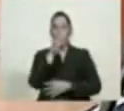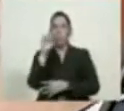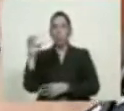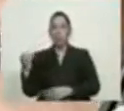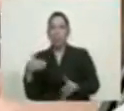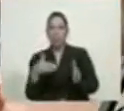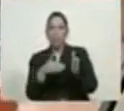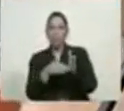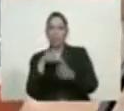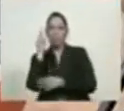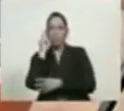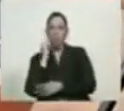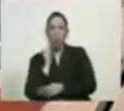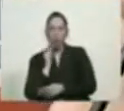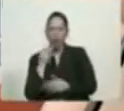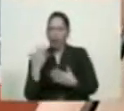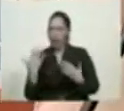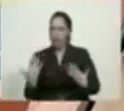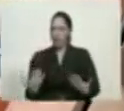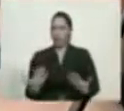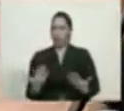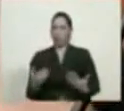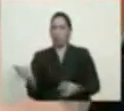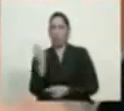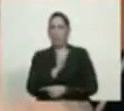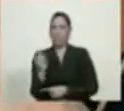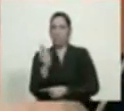5.200.000 bolívares fuertes mensuales, es decir,